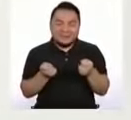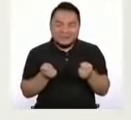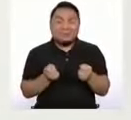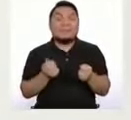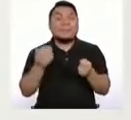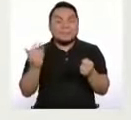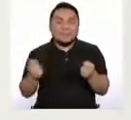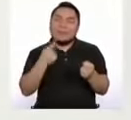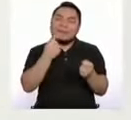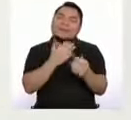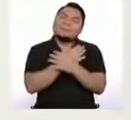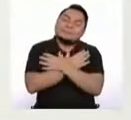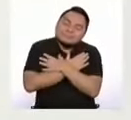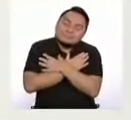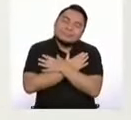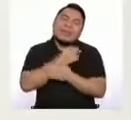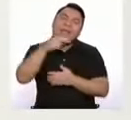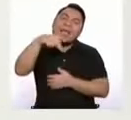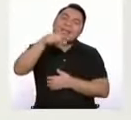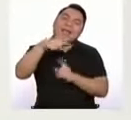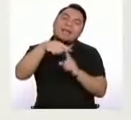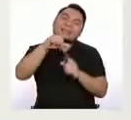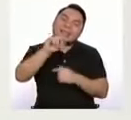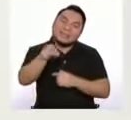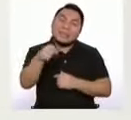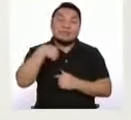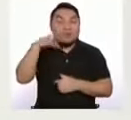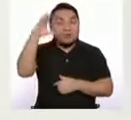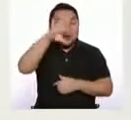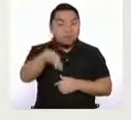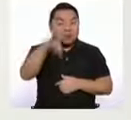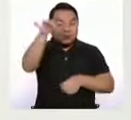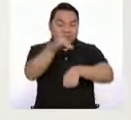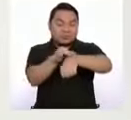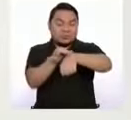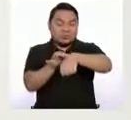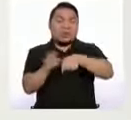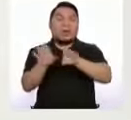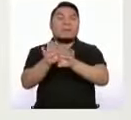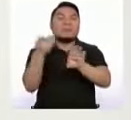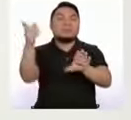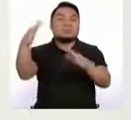Querida Natalie, encontré tu pulsera en la puerta de tu casa.